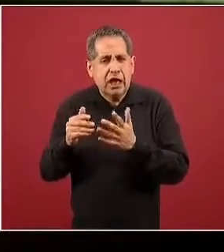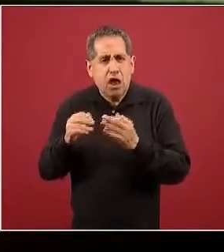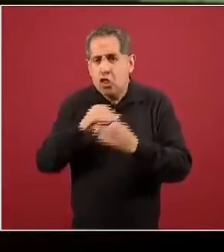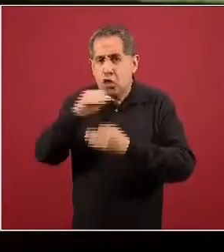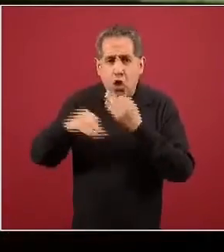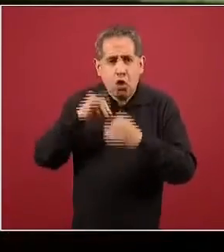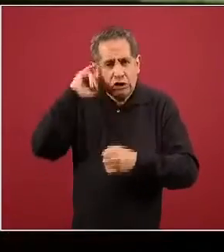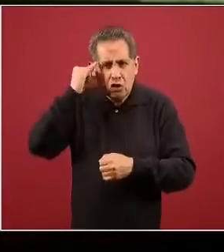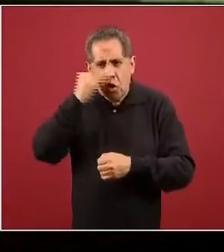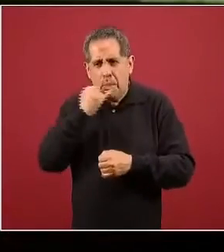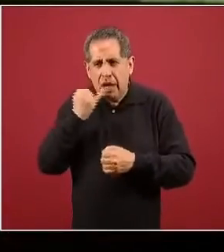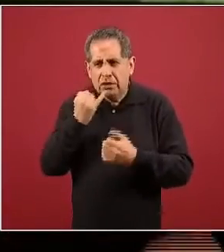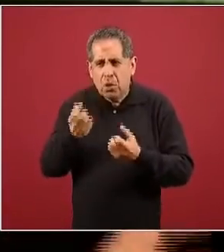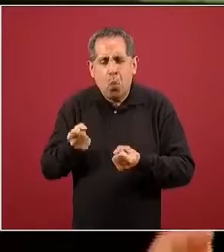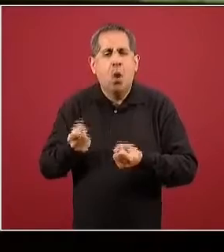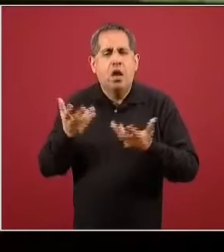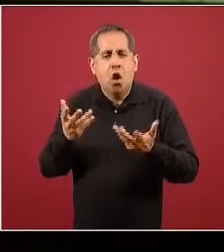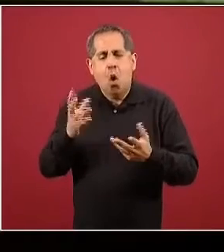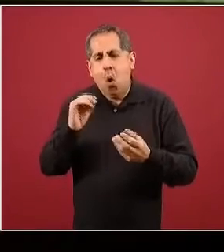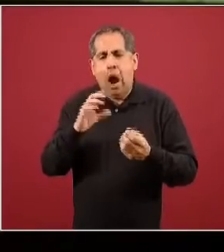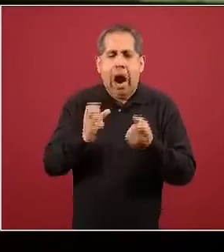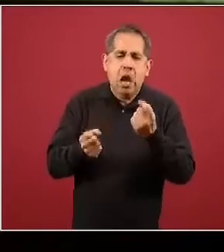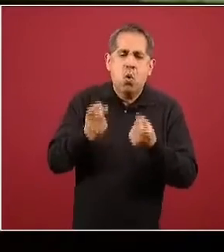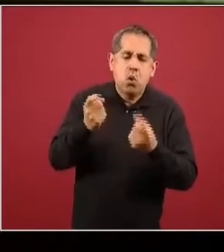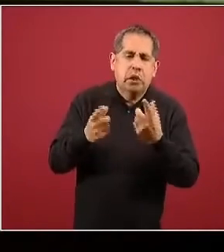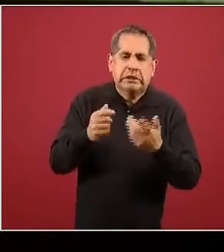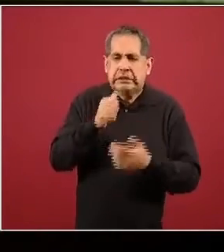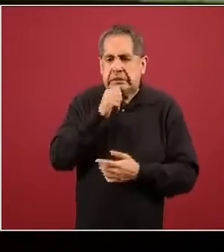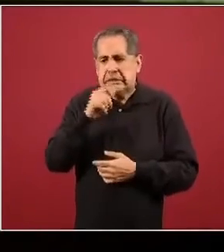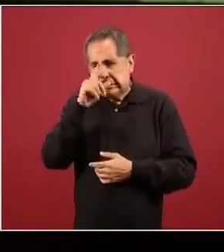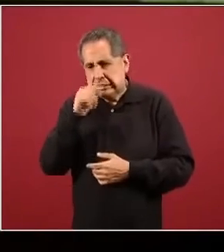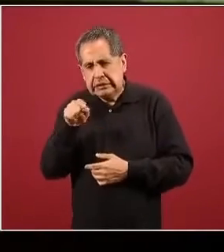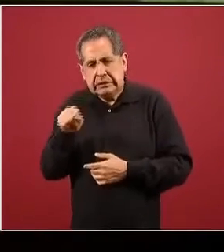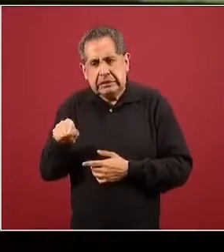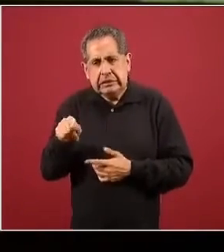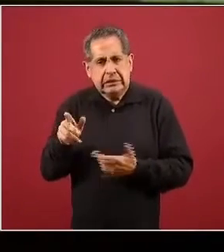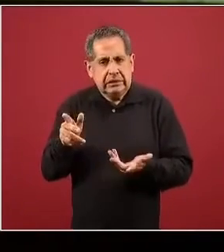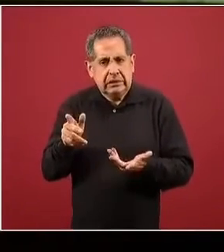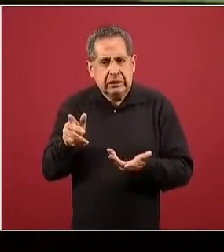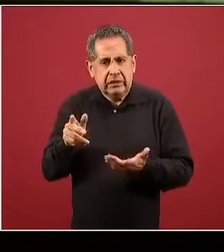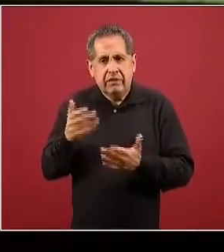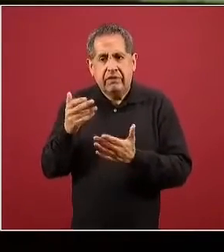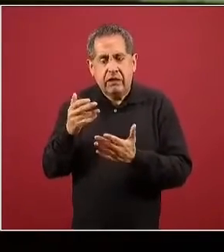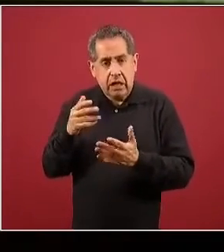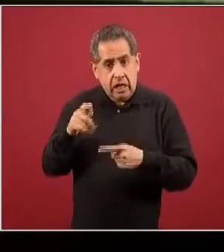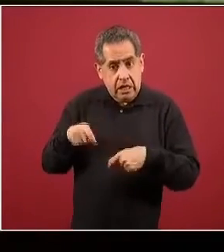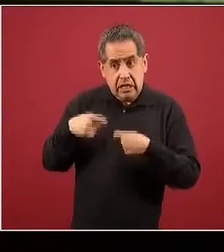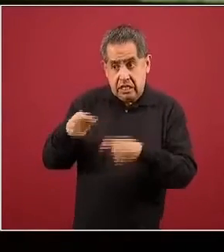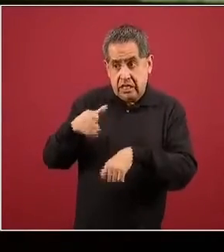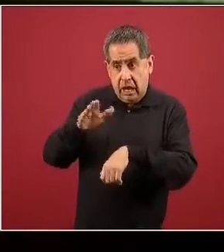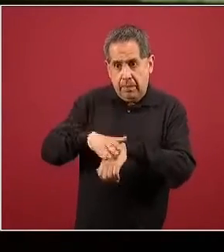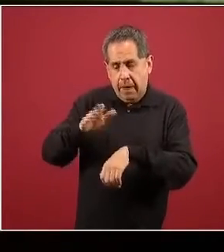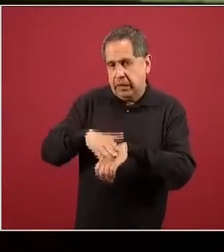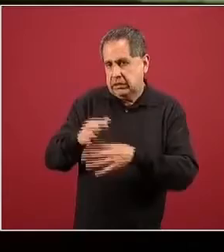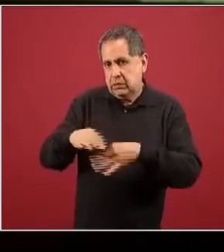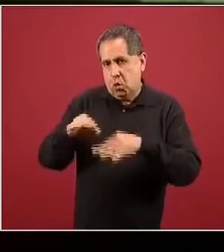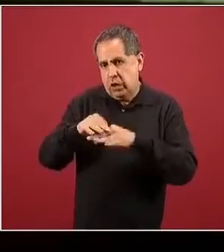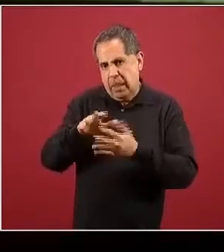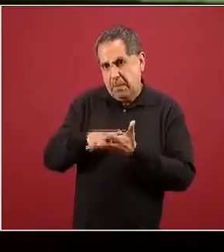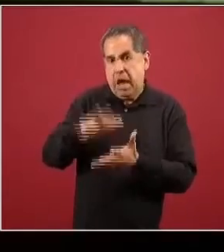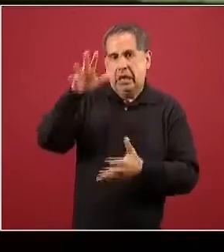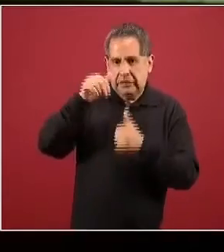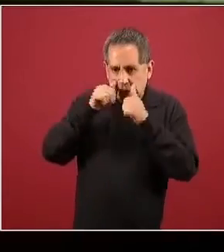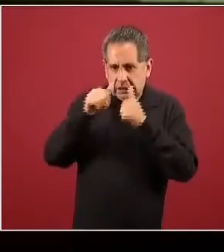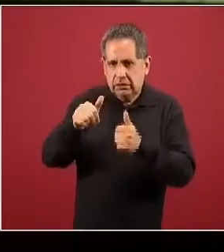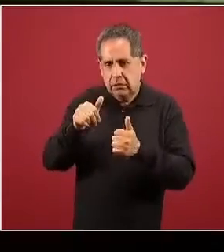todas las lenguas o hay algunas lenguas a las que se les ha dado como